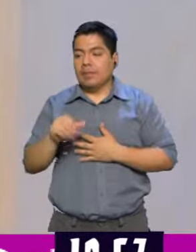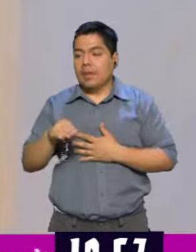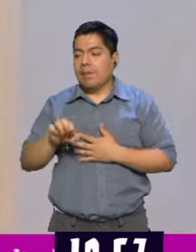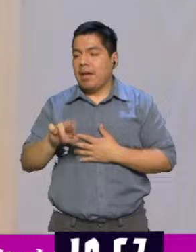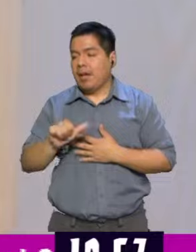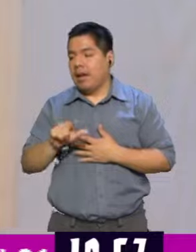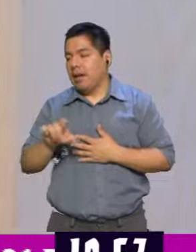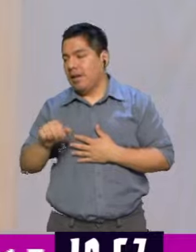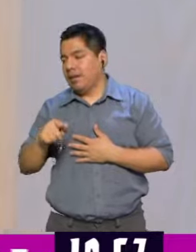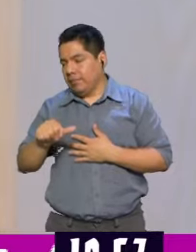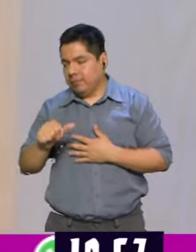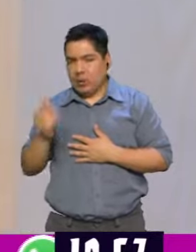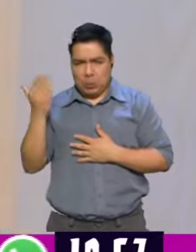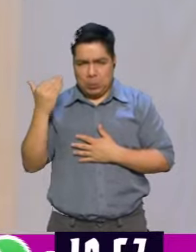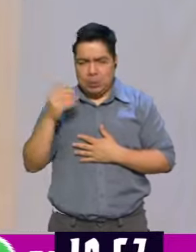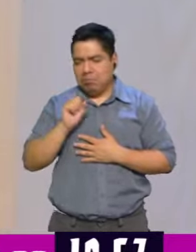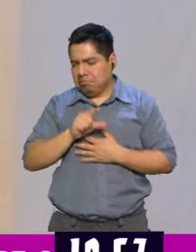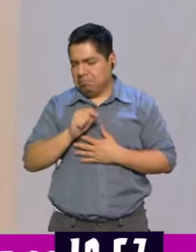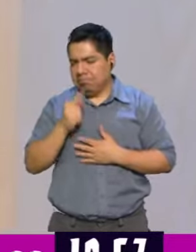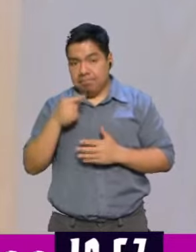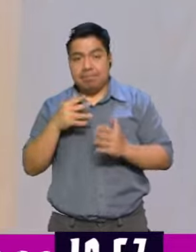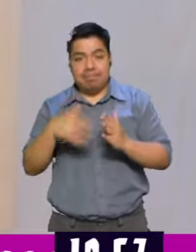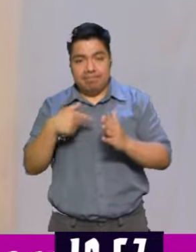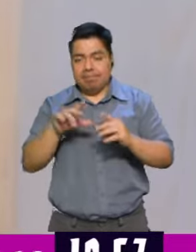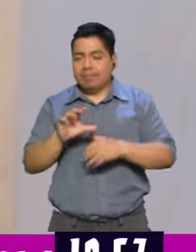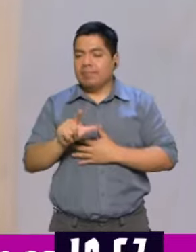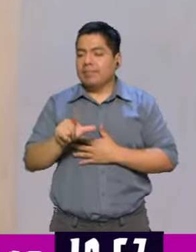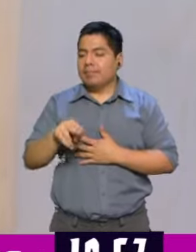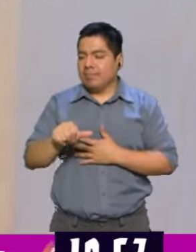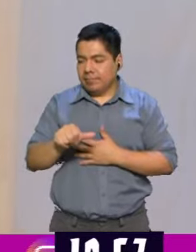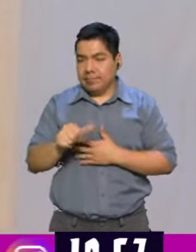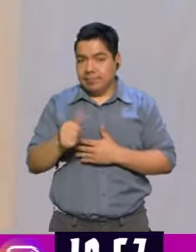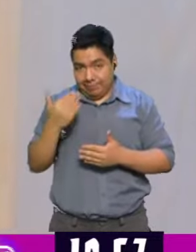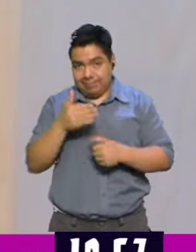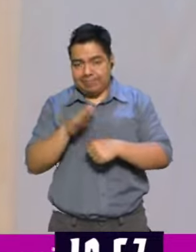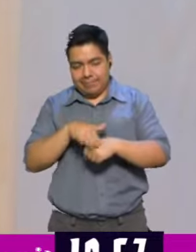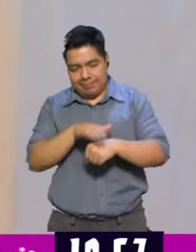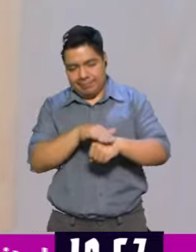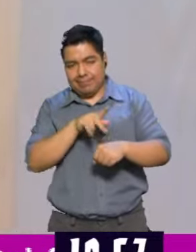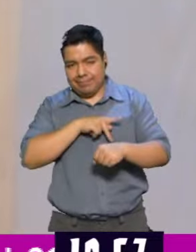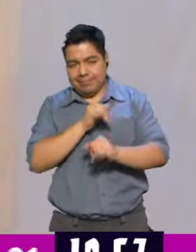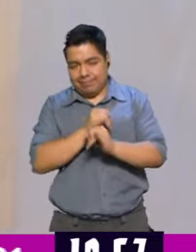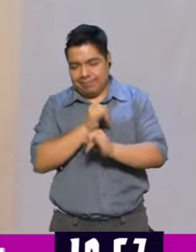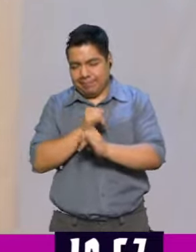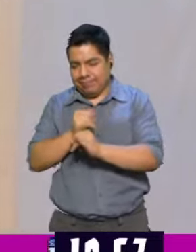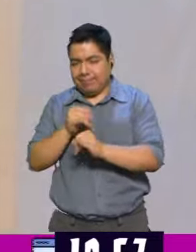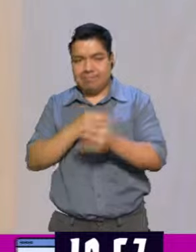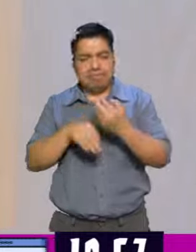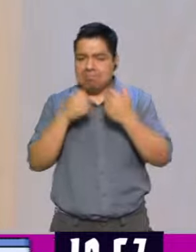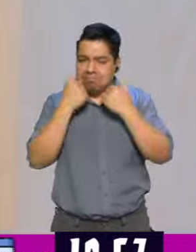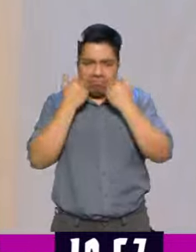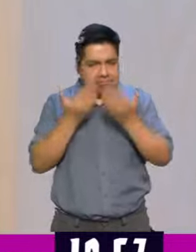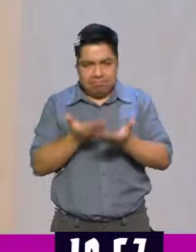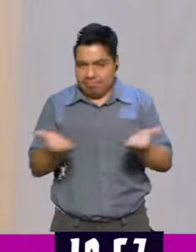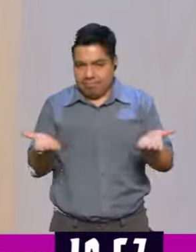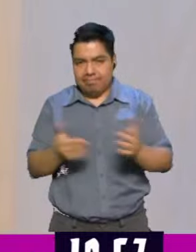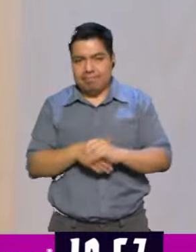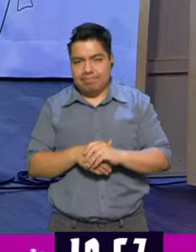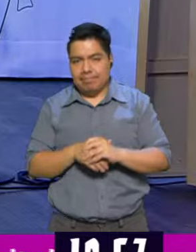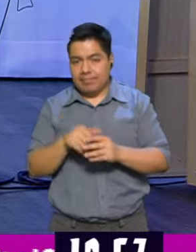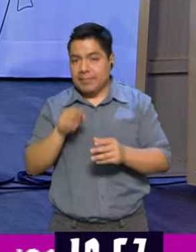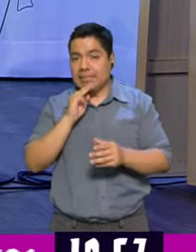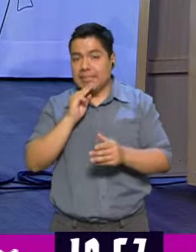que fue uno de los hits que salió hace poquito también dentro de este álbum Luna, que los invito a escuchar en todas mis plataformas, en la que más les guste escuchar. También lo escribió